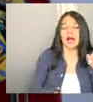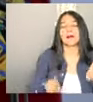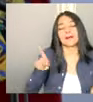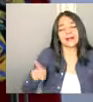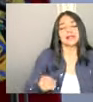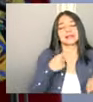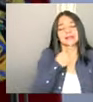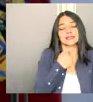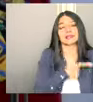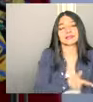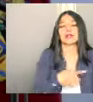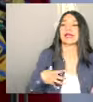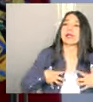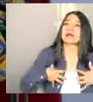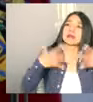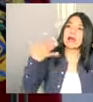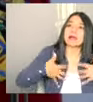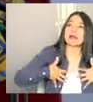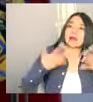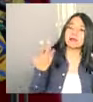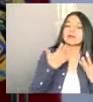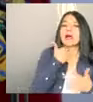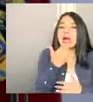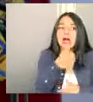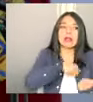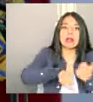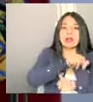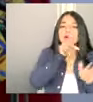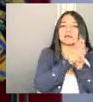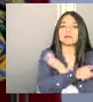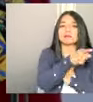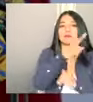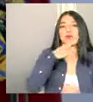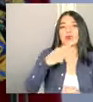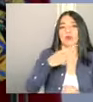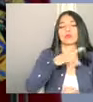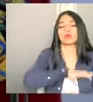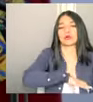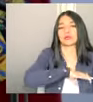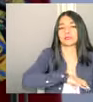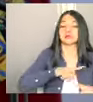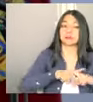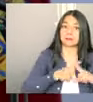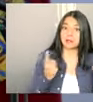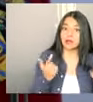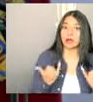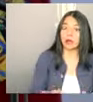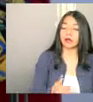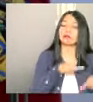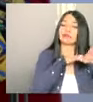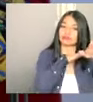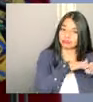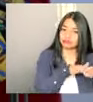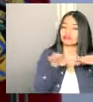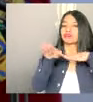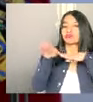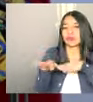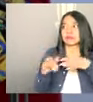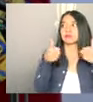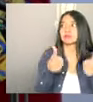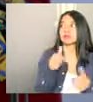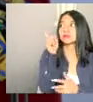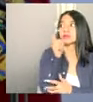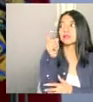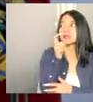privados se quejan e incluso interponen acciones frente al municipio. Si en este caso nosotros, respaldados en el contrato,